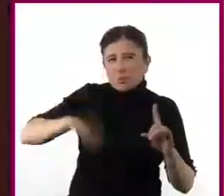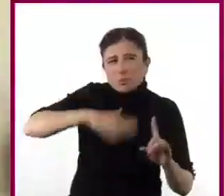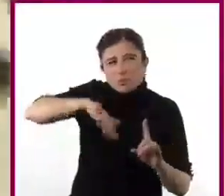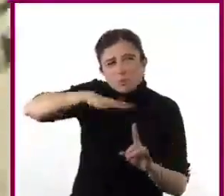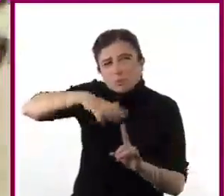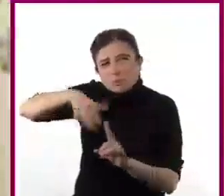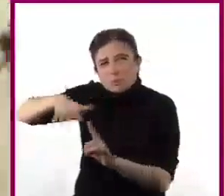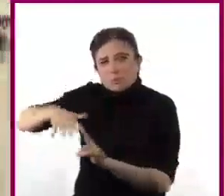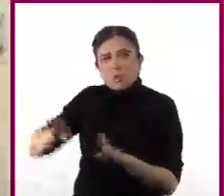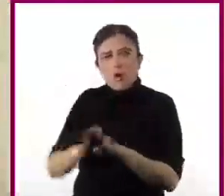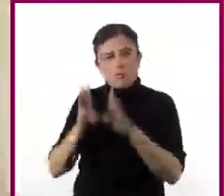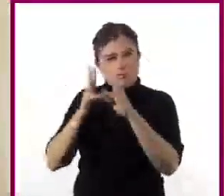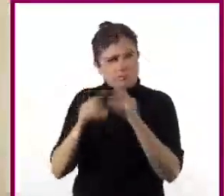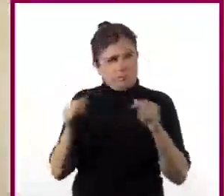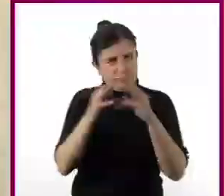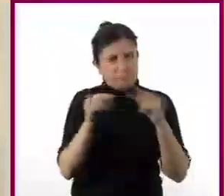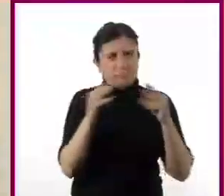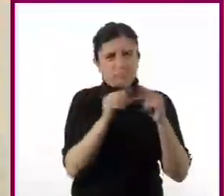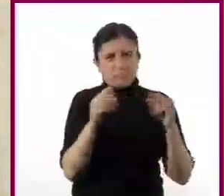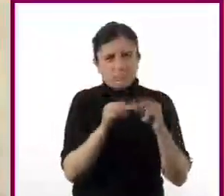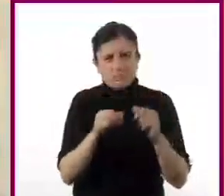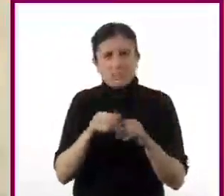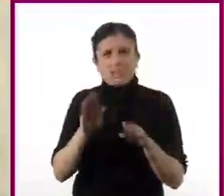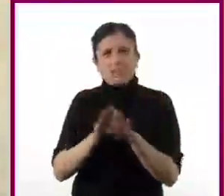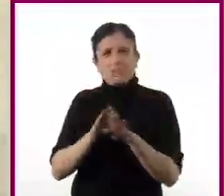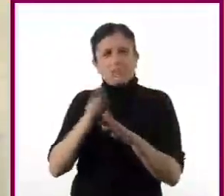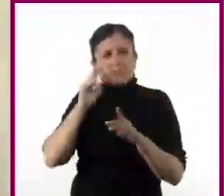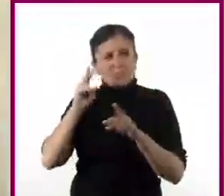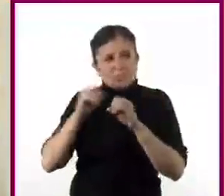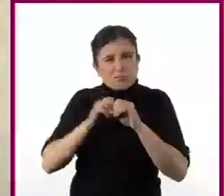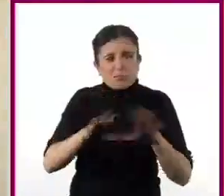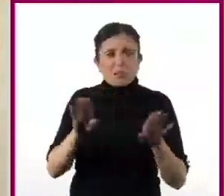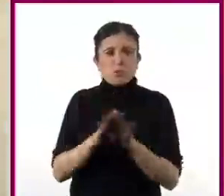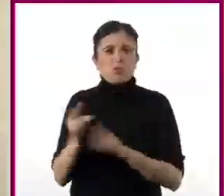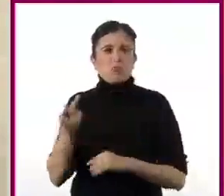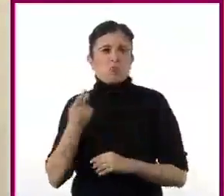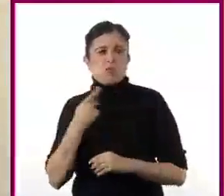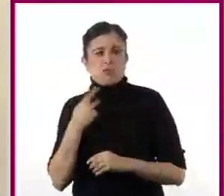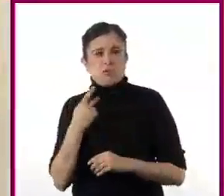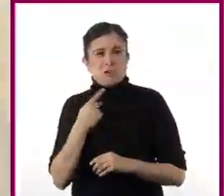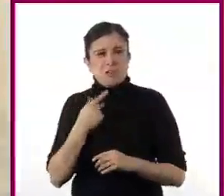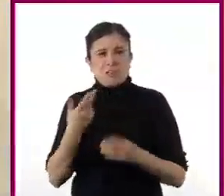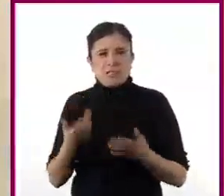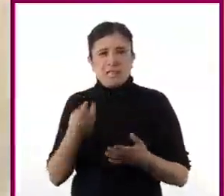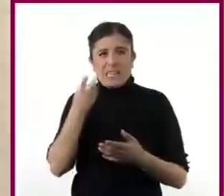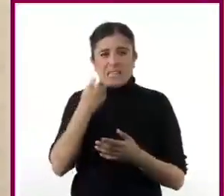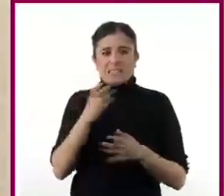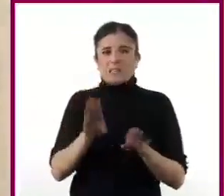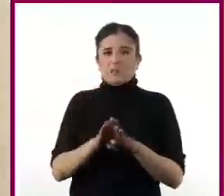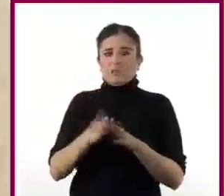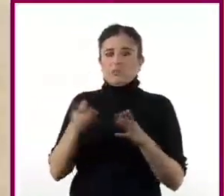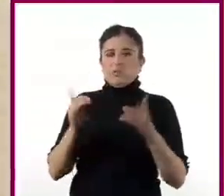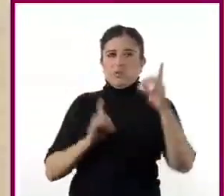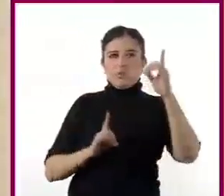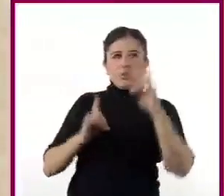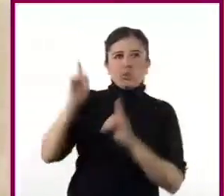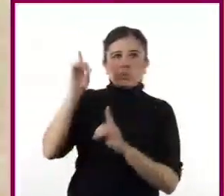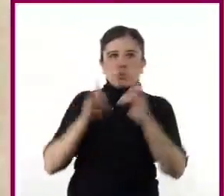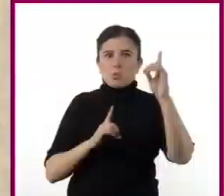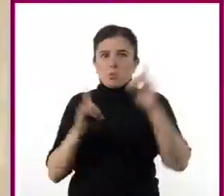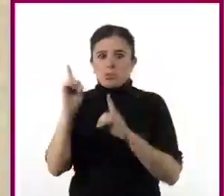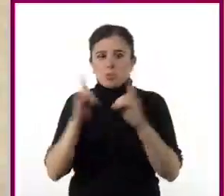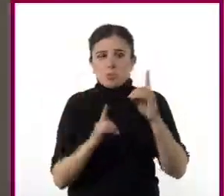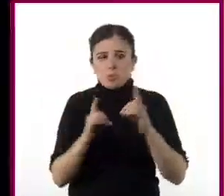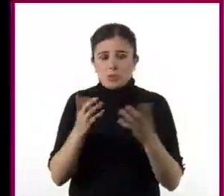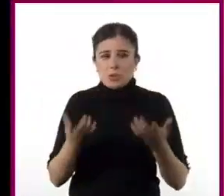de soluciones, gran efervescencia política, gran incertidumbre.